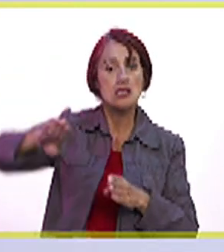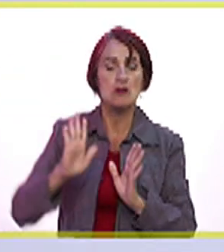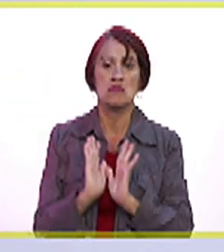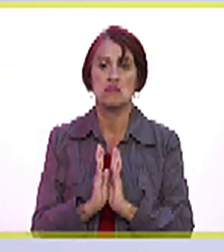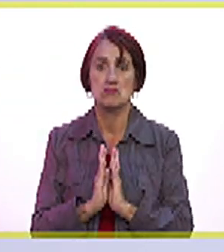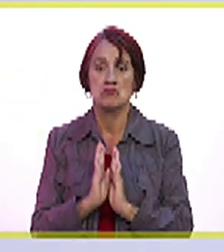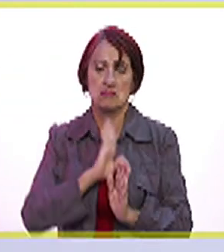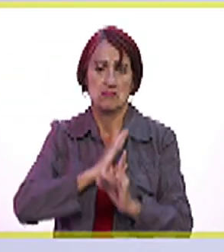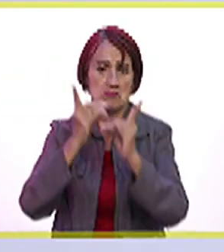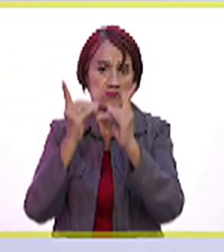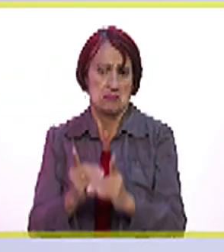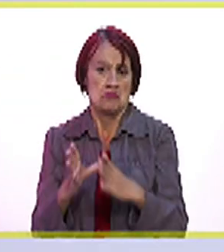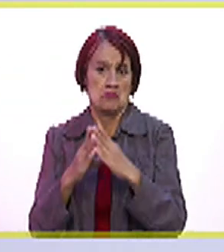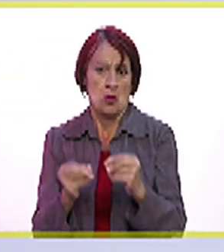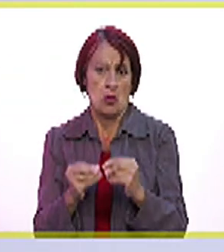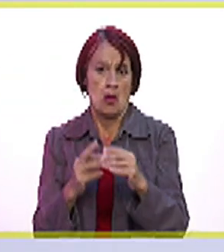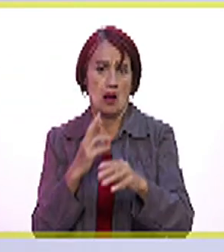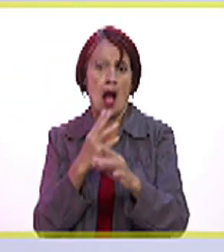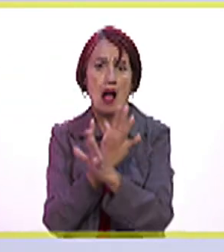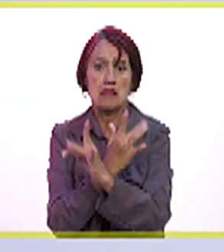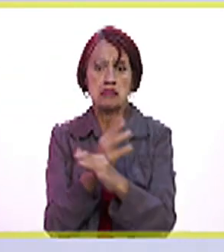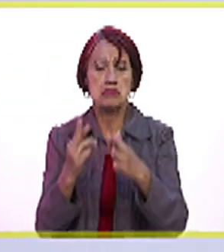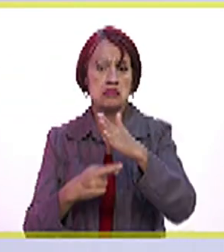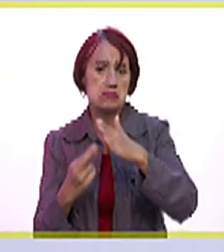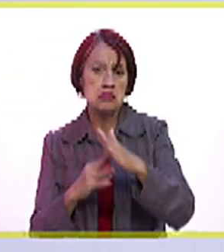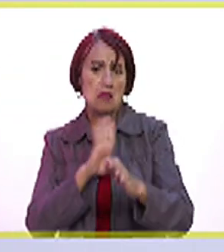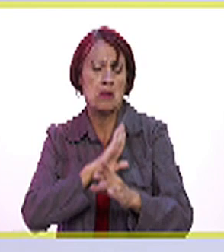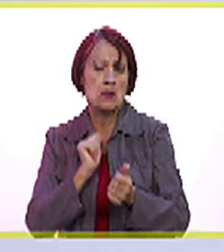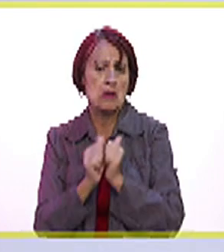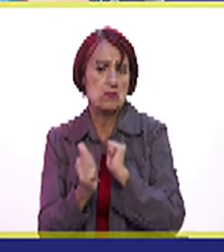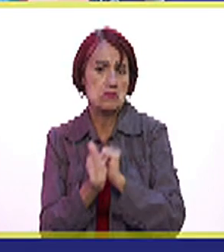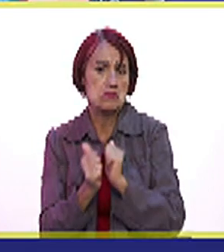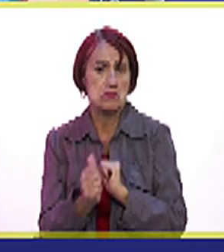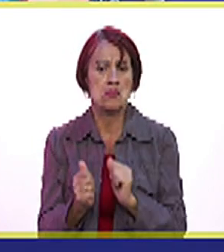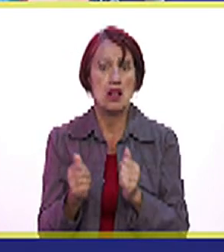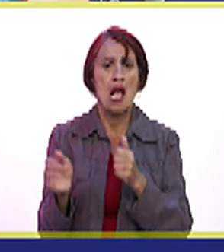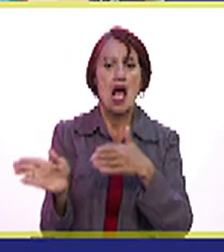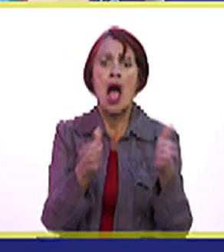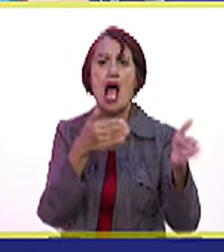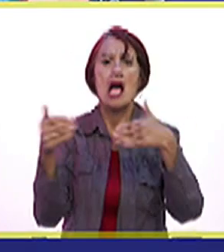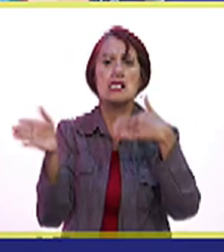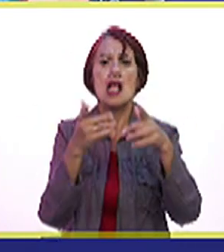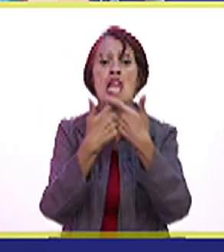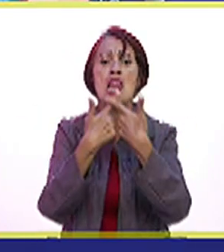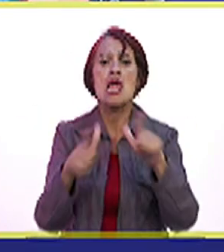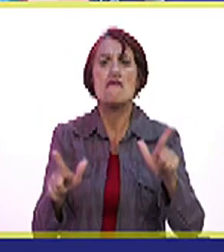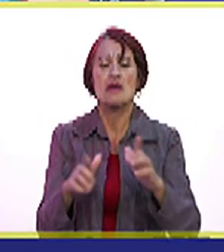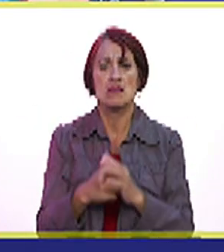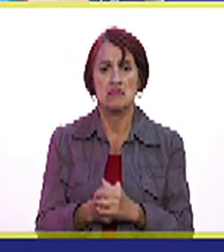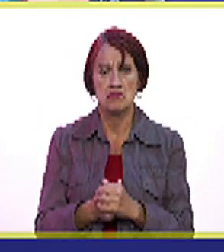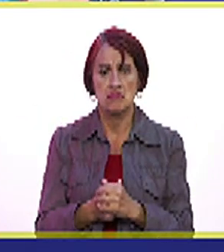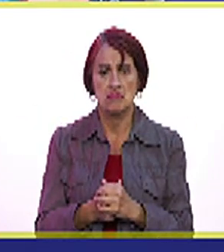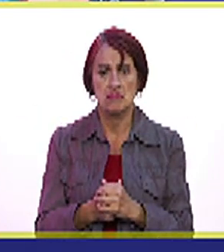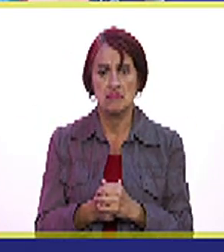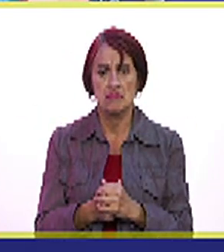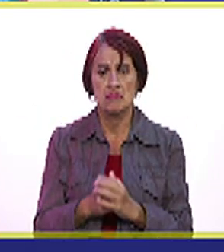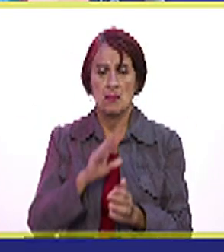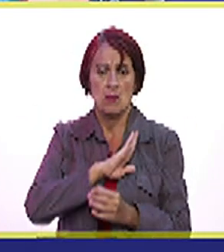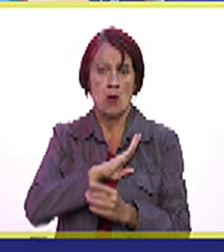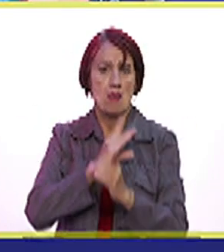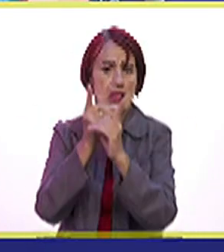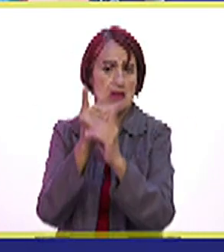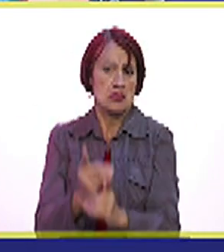una actividad recreativa, físico-deportiva y al aire libre. ¿Ve? Por ahí más o menos va la